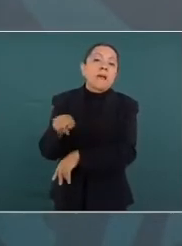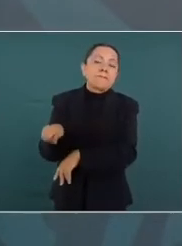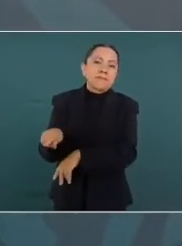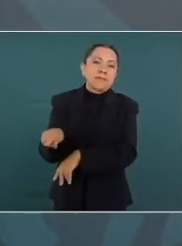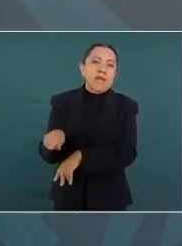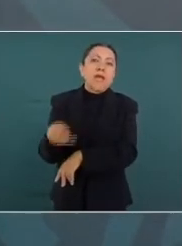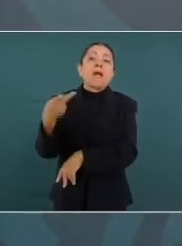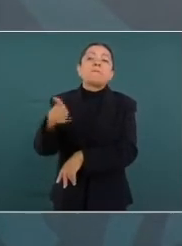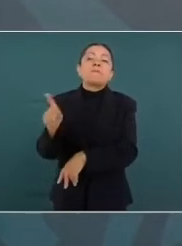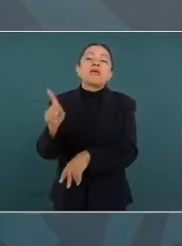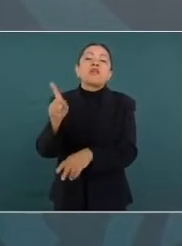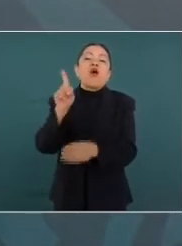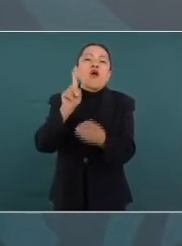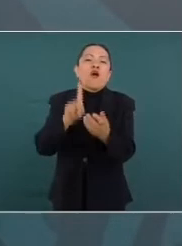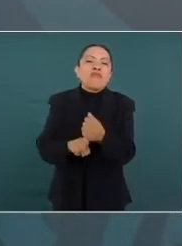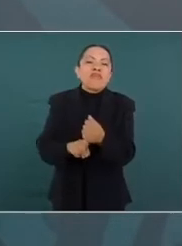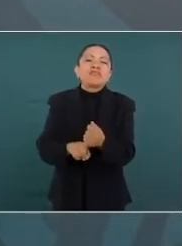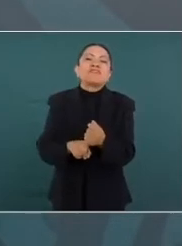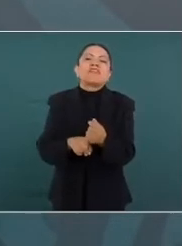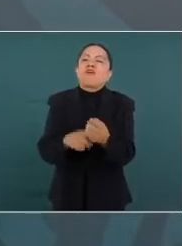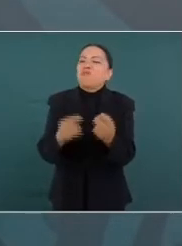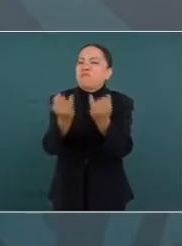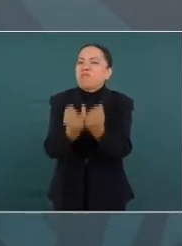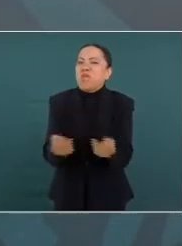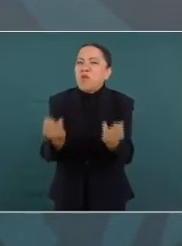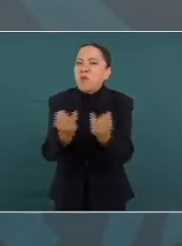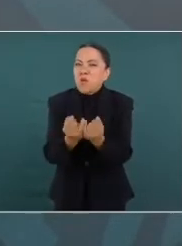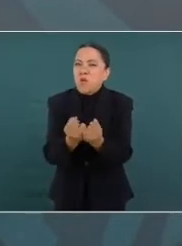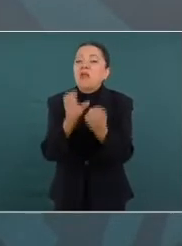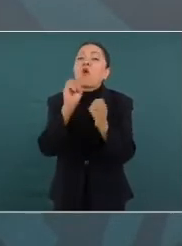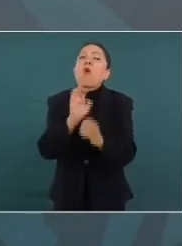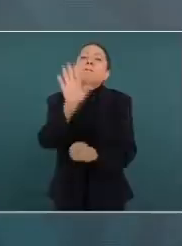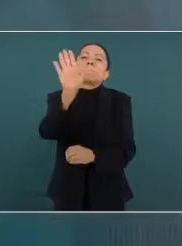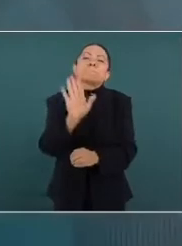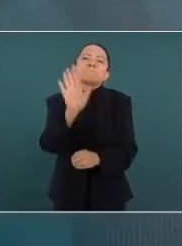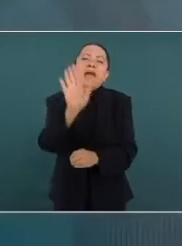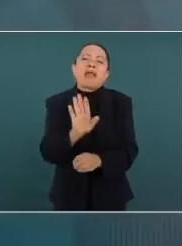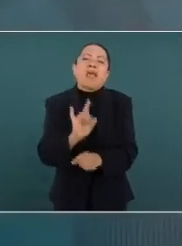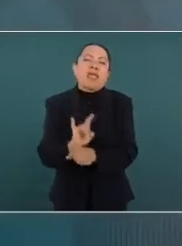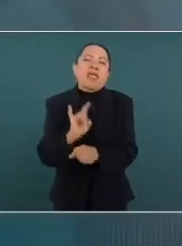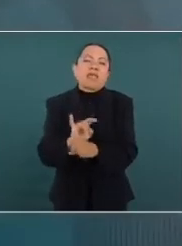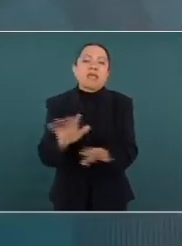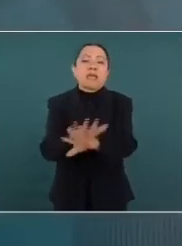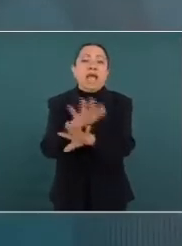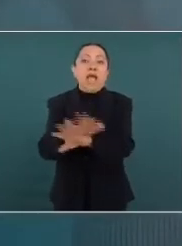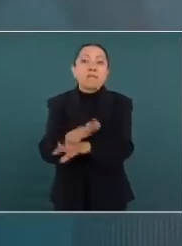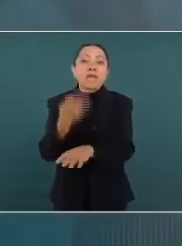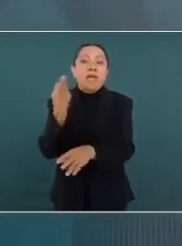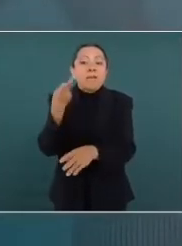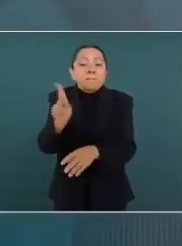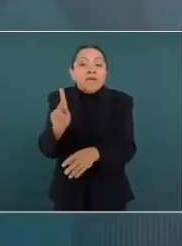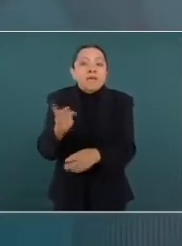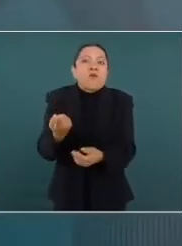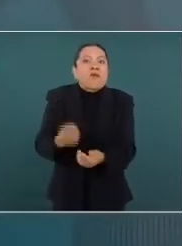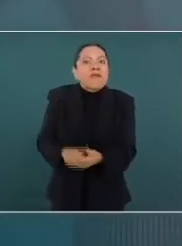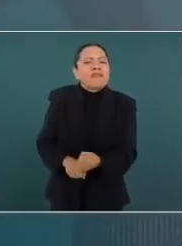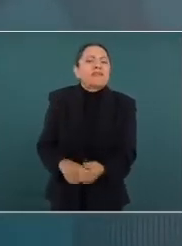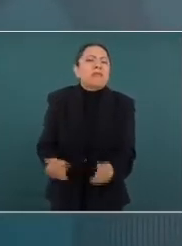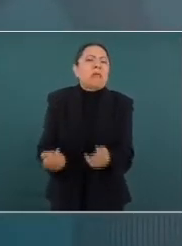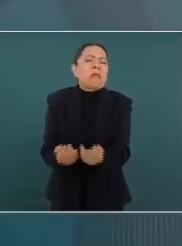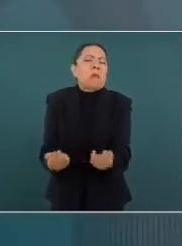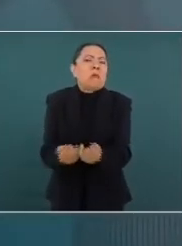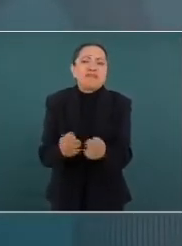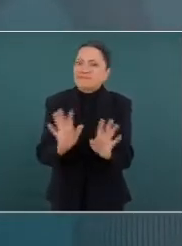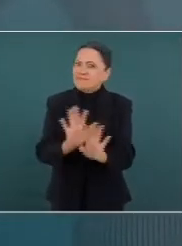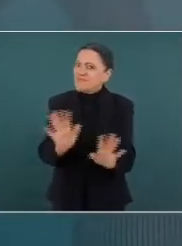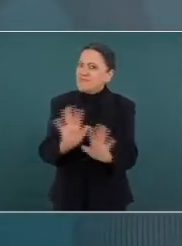confirmó esta mañana desde Cuernavaca en su gira por la central Estado de Morelos que también dimitió la titular del Consejo Nacional para